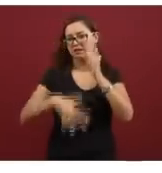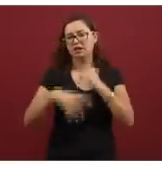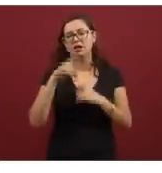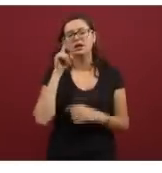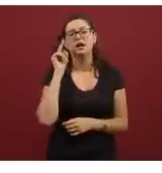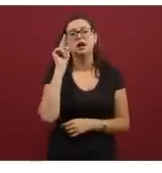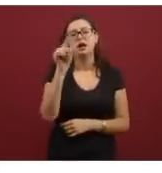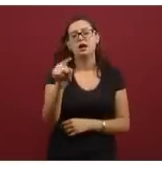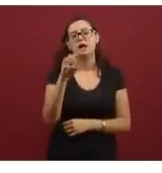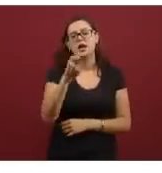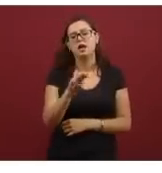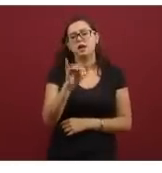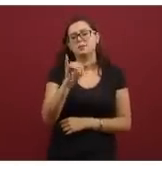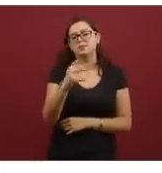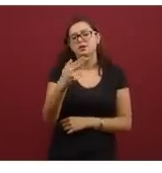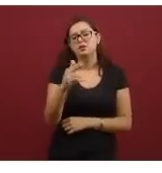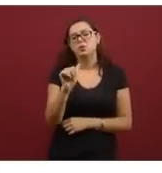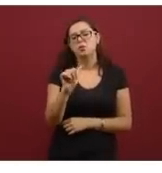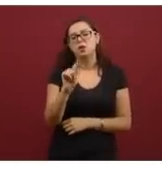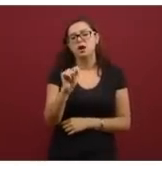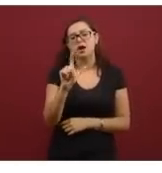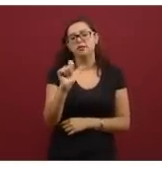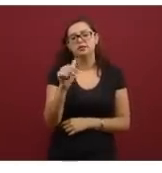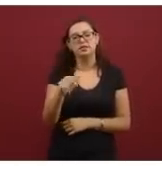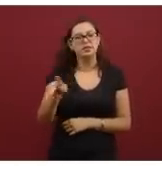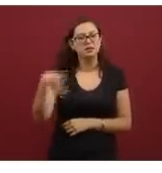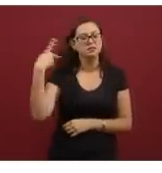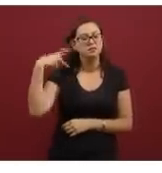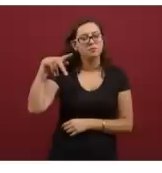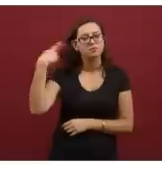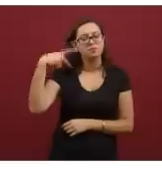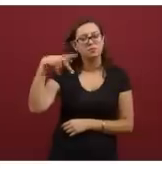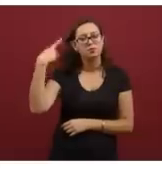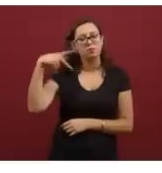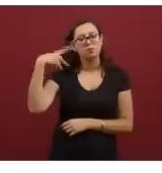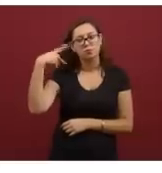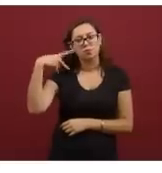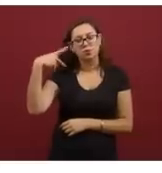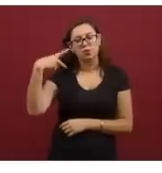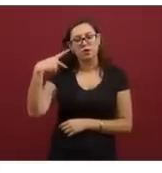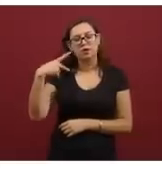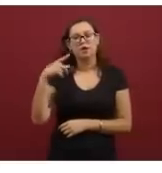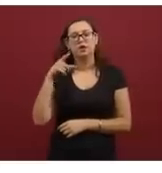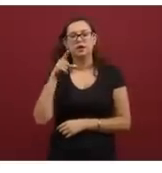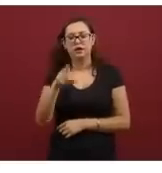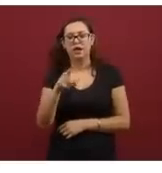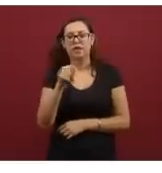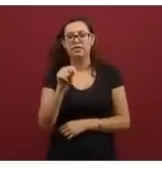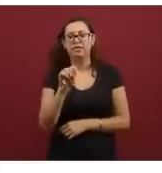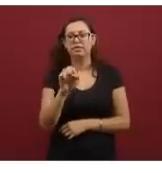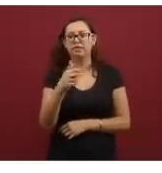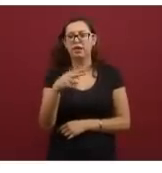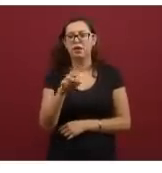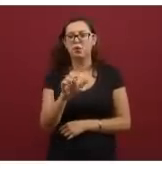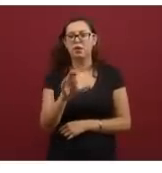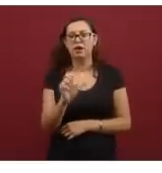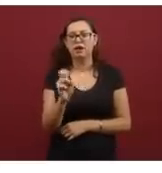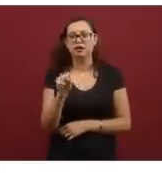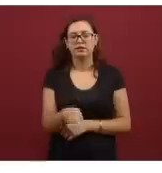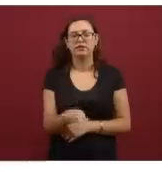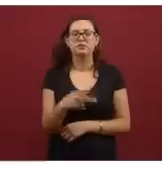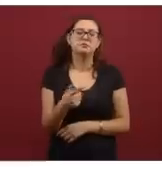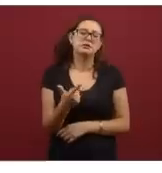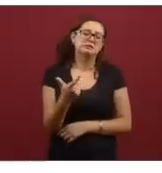Santiago Mihuatlán, Puebla. Lo que es Central de Abastos Tehuacán, a un precio al público